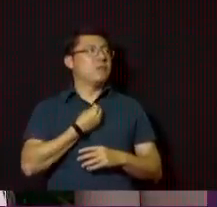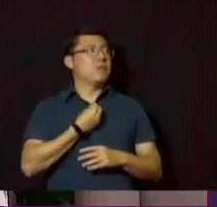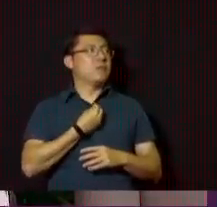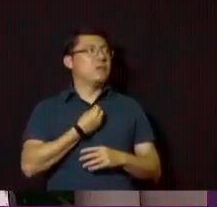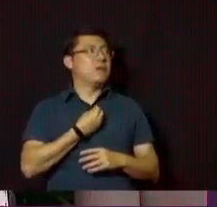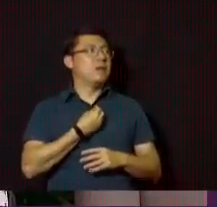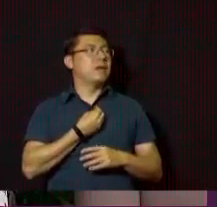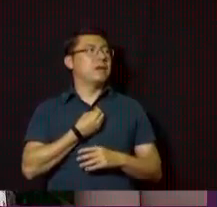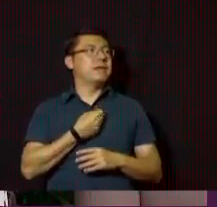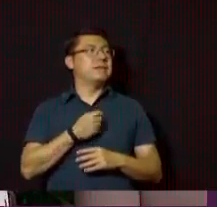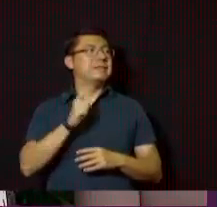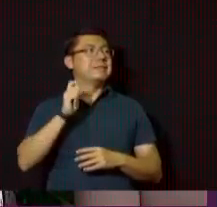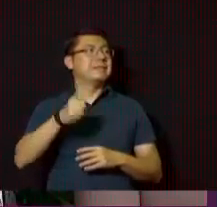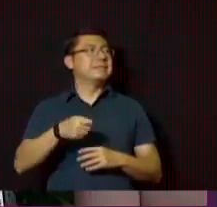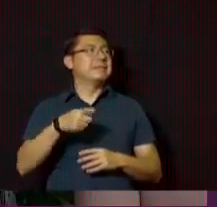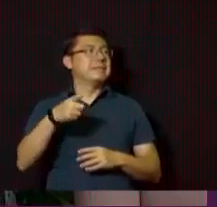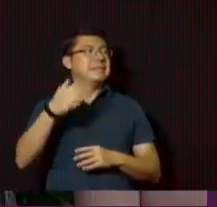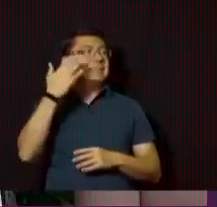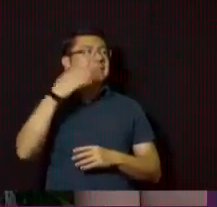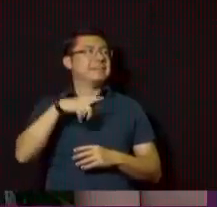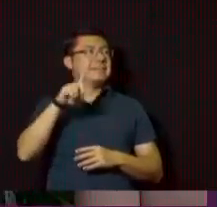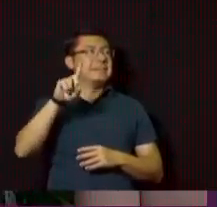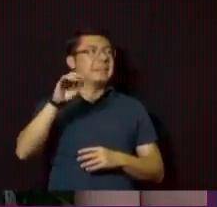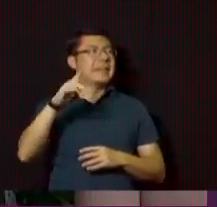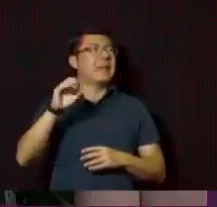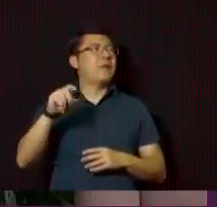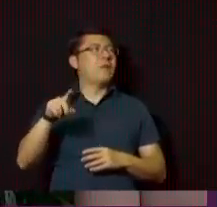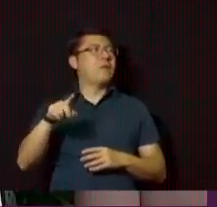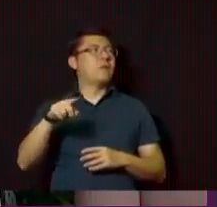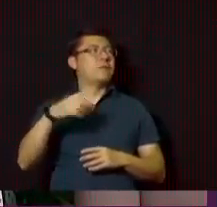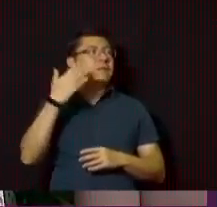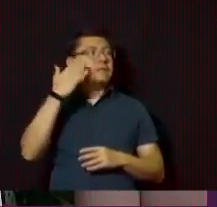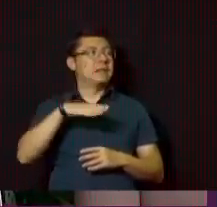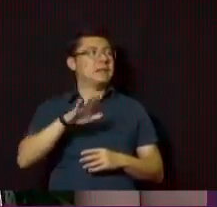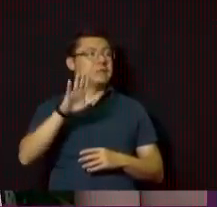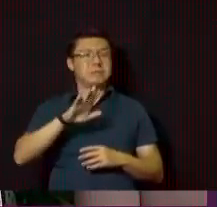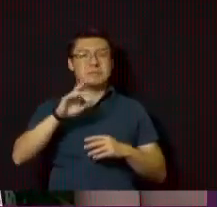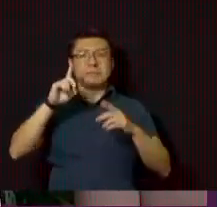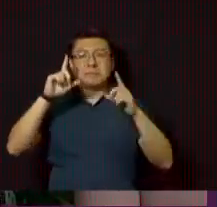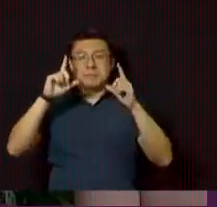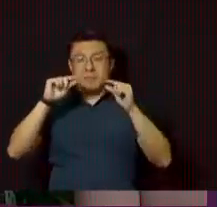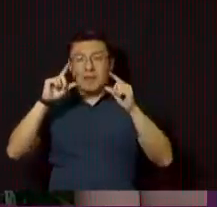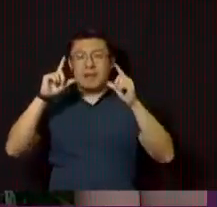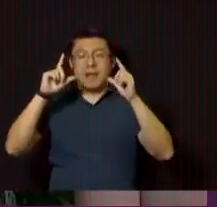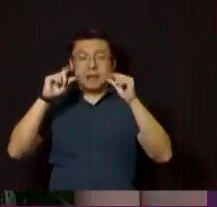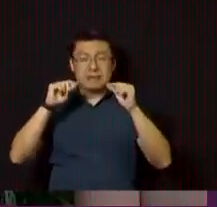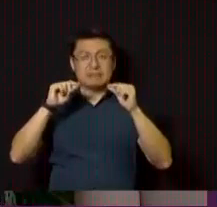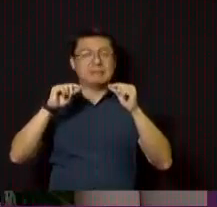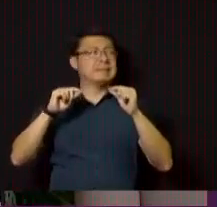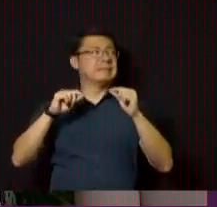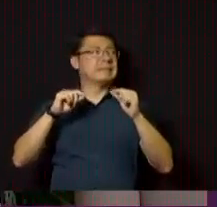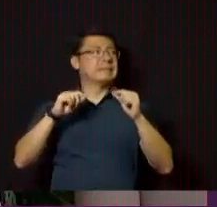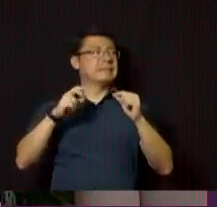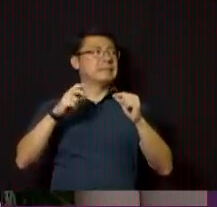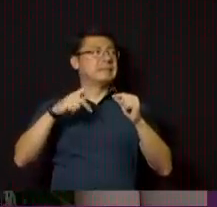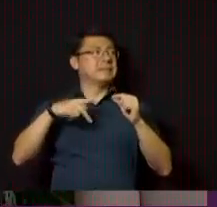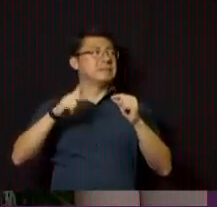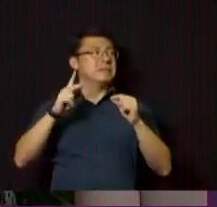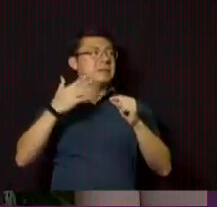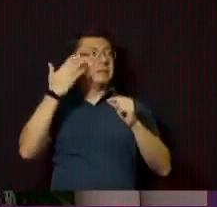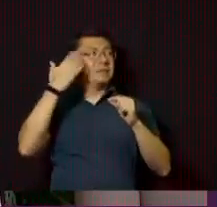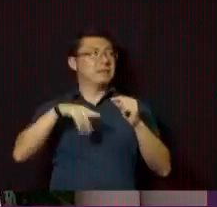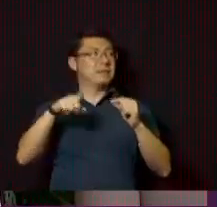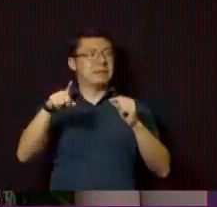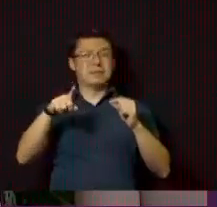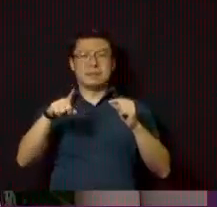poco, pero creo que ya, Diego ya lo vi, un poquito parpadeando, entonces creo que por este maratón